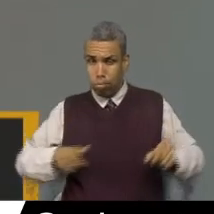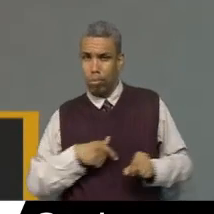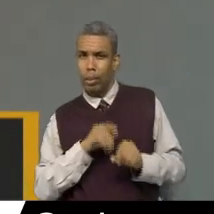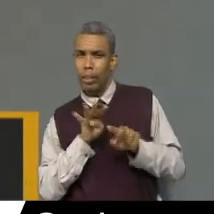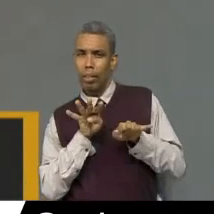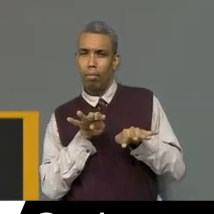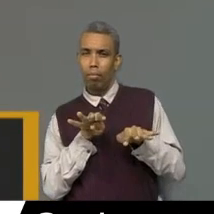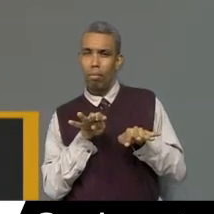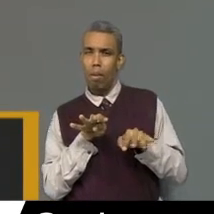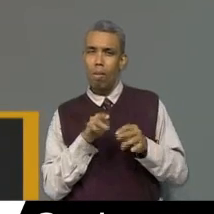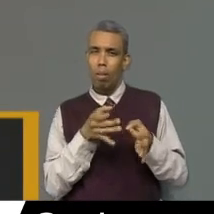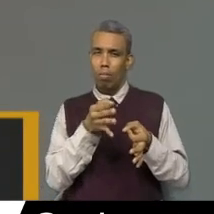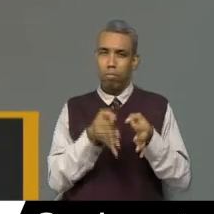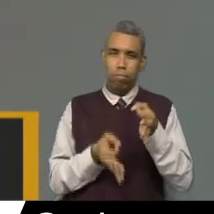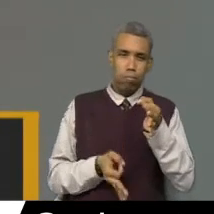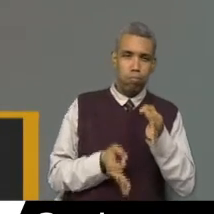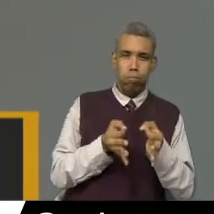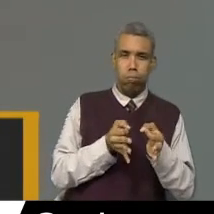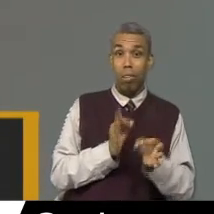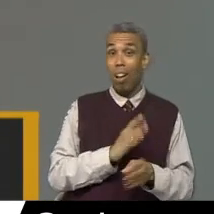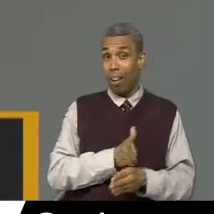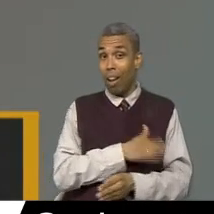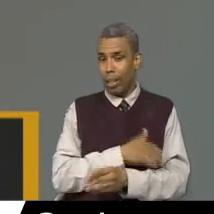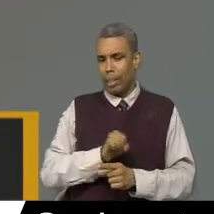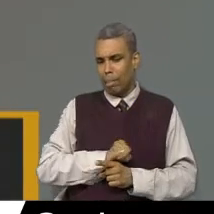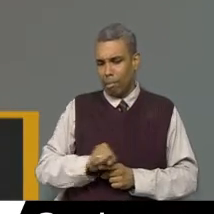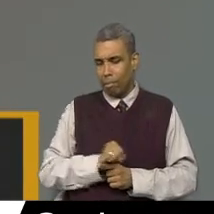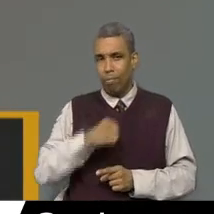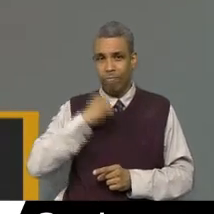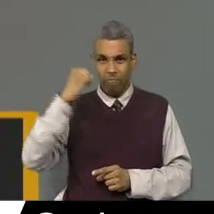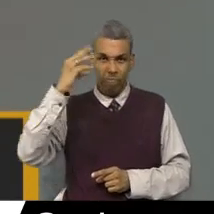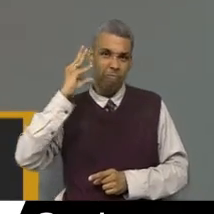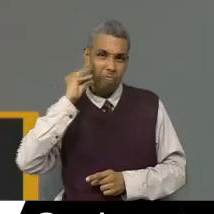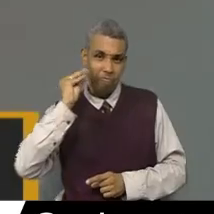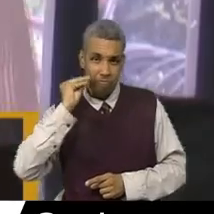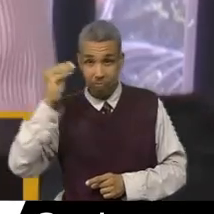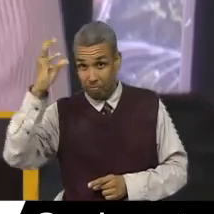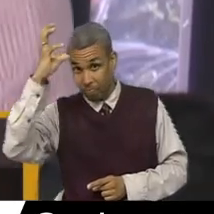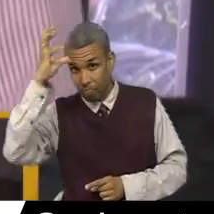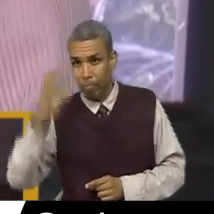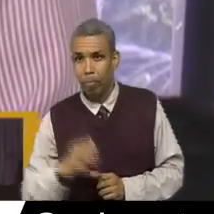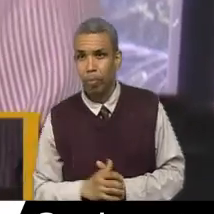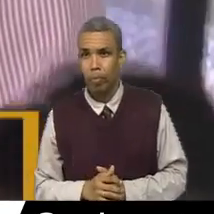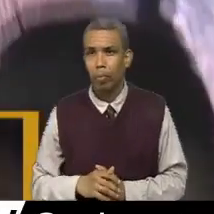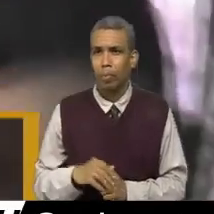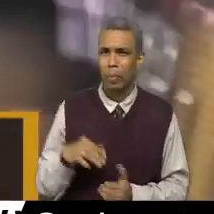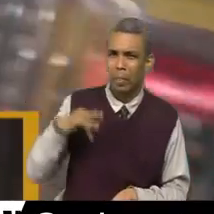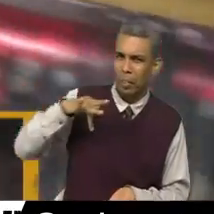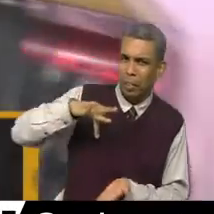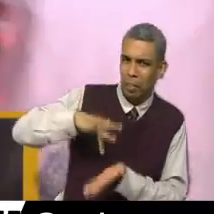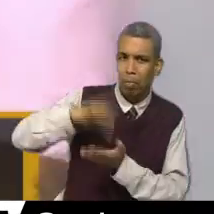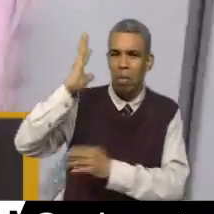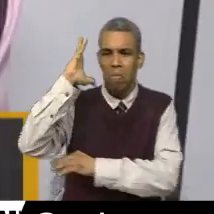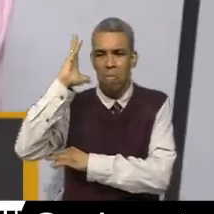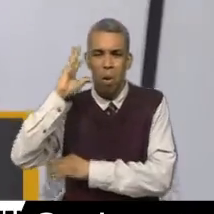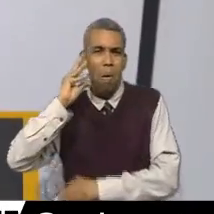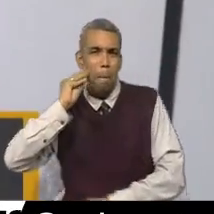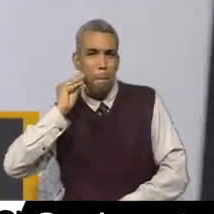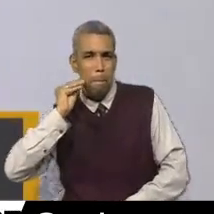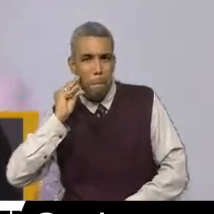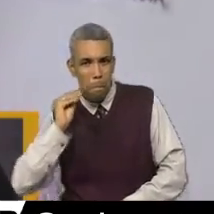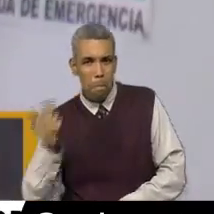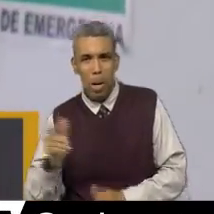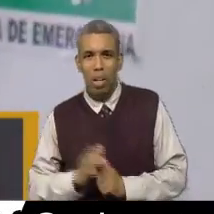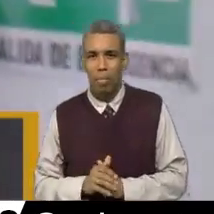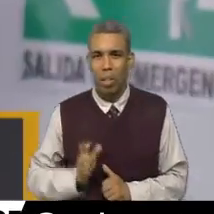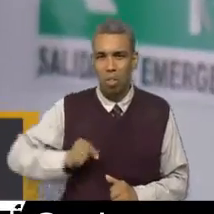jurado, con un conferencista muy reconocido. Él es profesor de la Escuela Rafael Escalona de